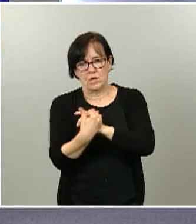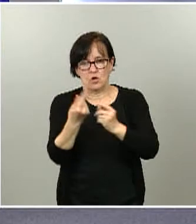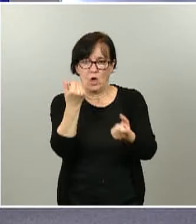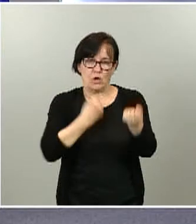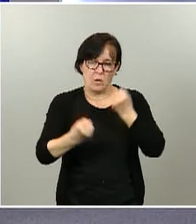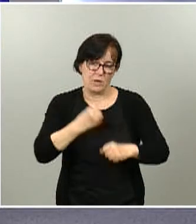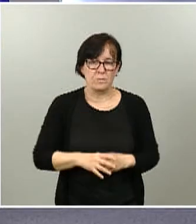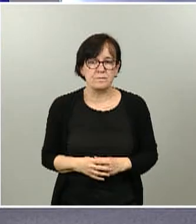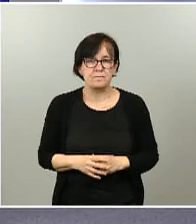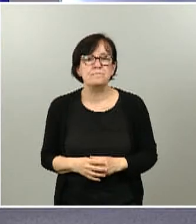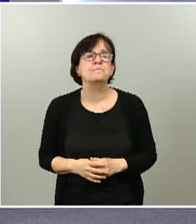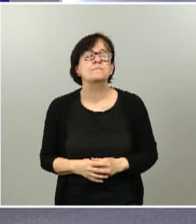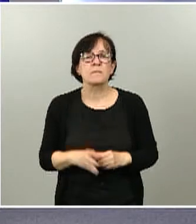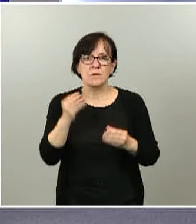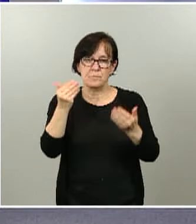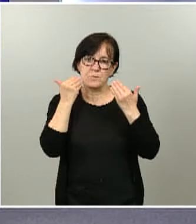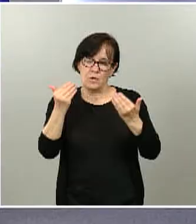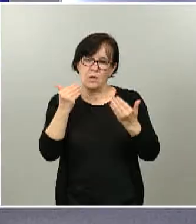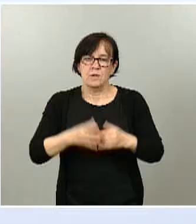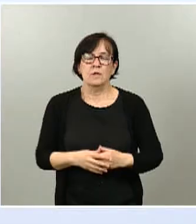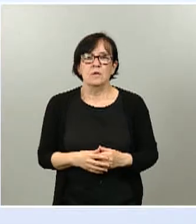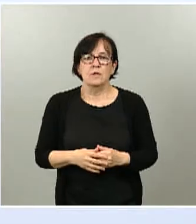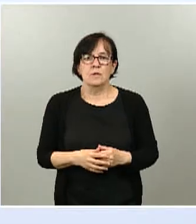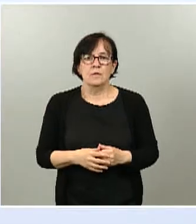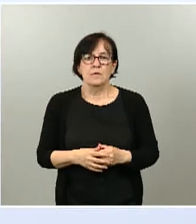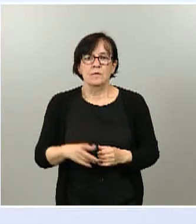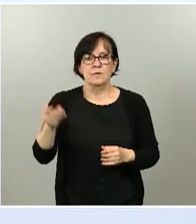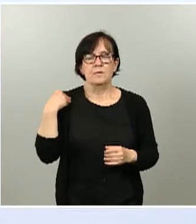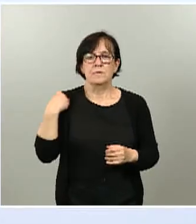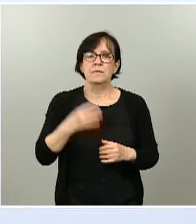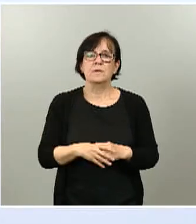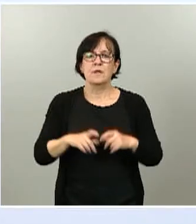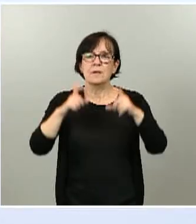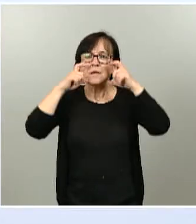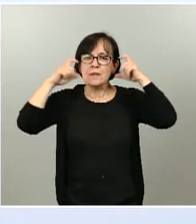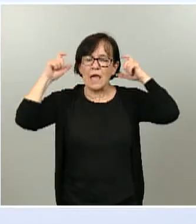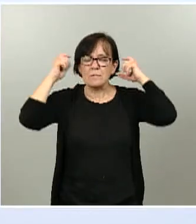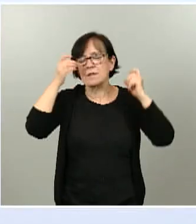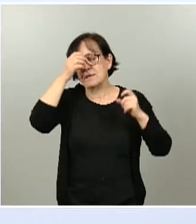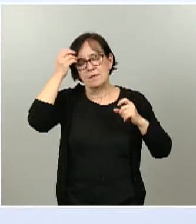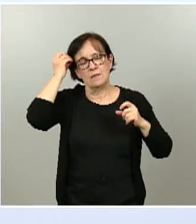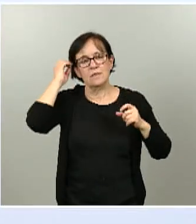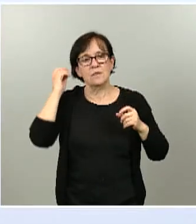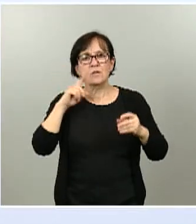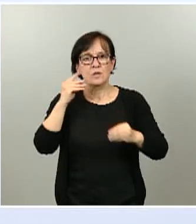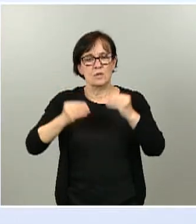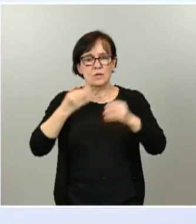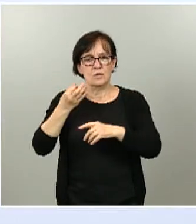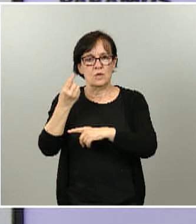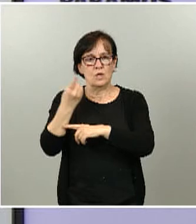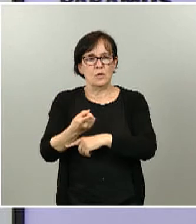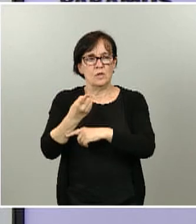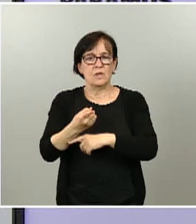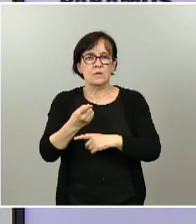Muchas gracias, Esther, por su pregunta. Las mascarillas que serán de uso obligatorio son mascarillas higiénicas